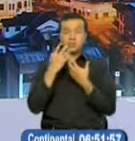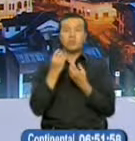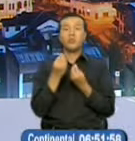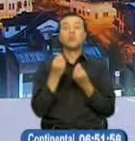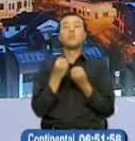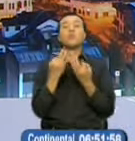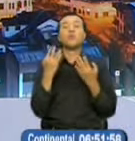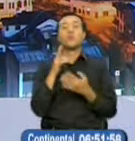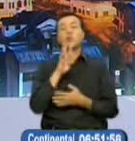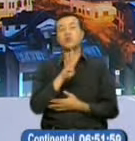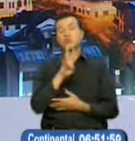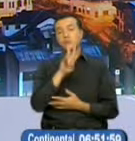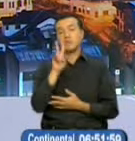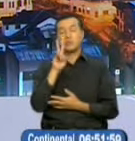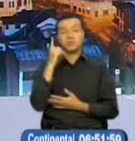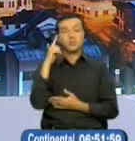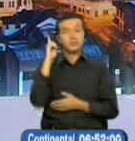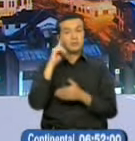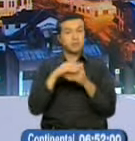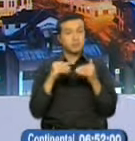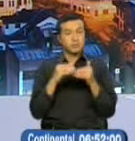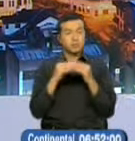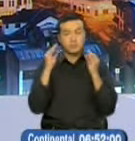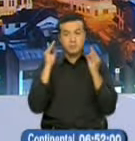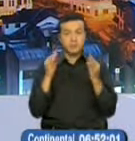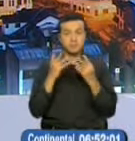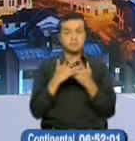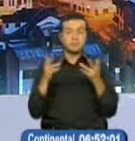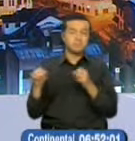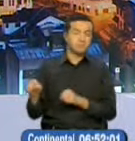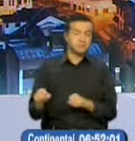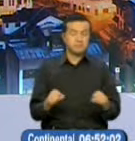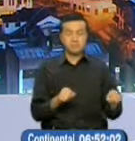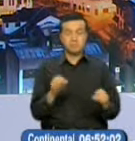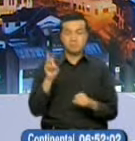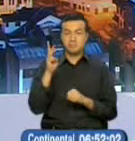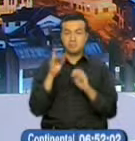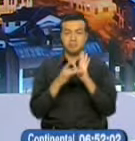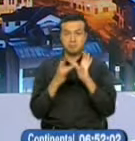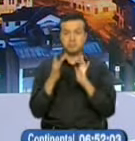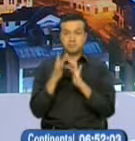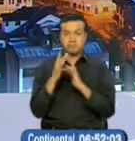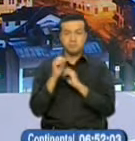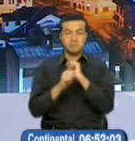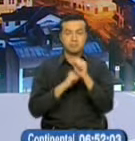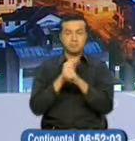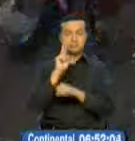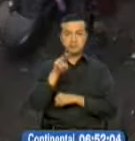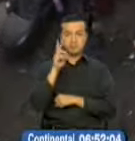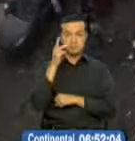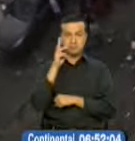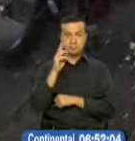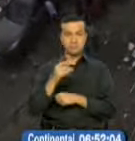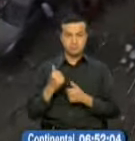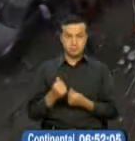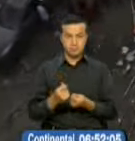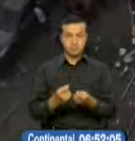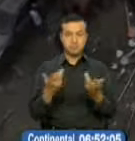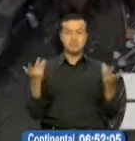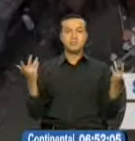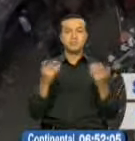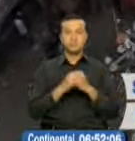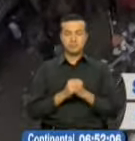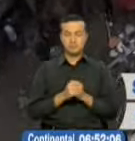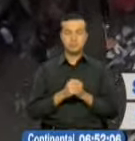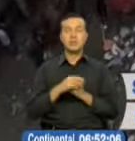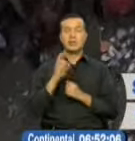de 422 millones de dólares como consecuencia del terremoto del 16 de abril de 2016. El terremoto del